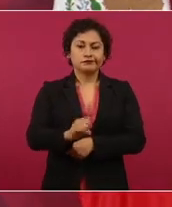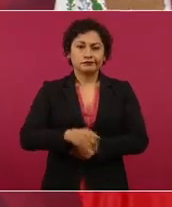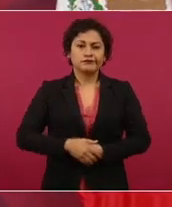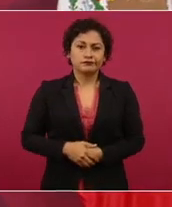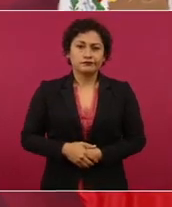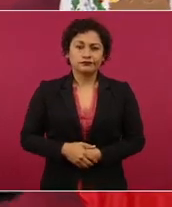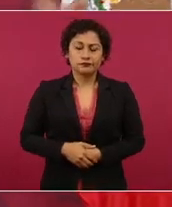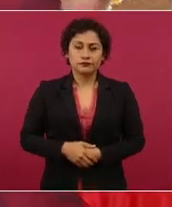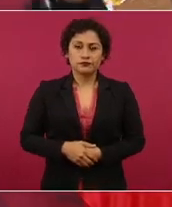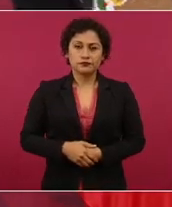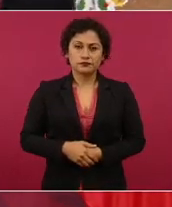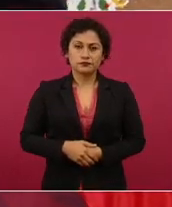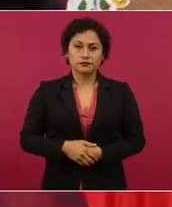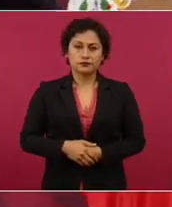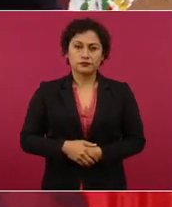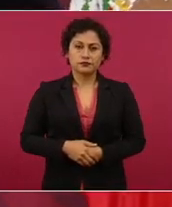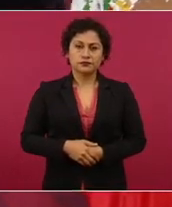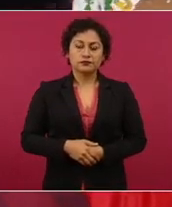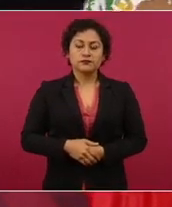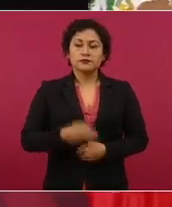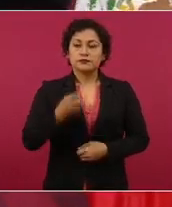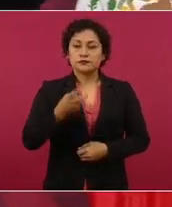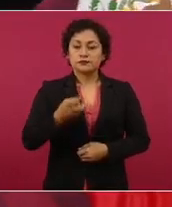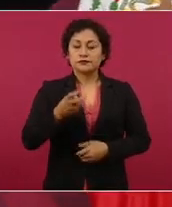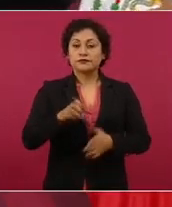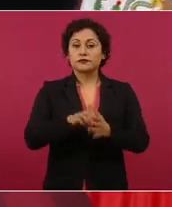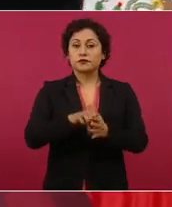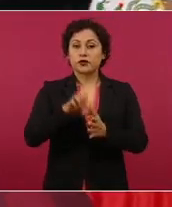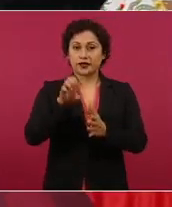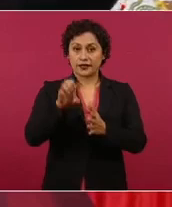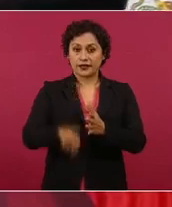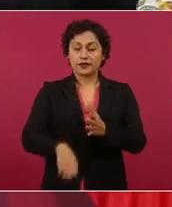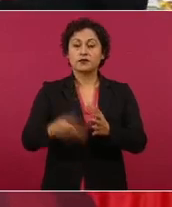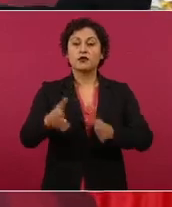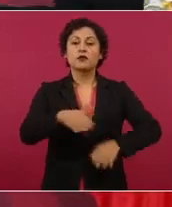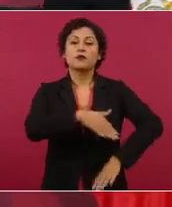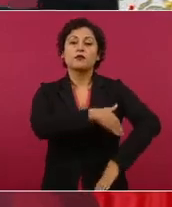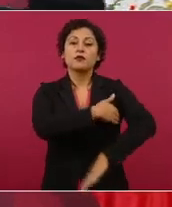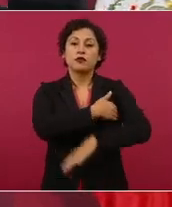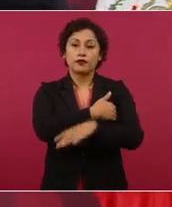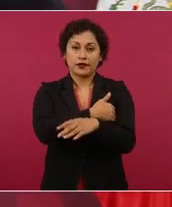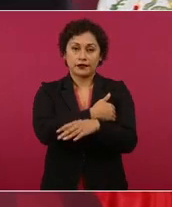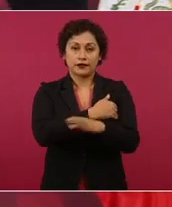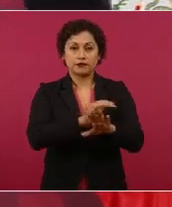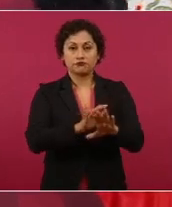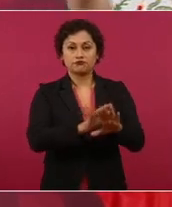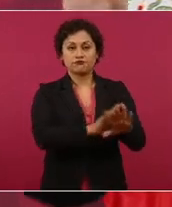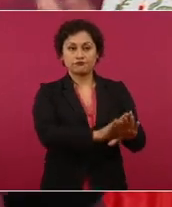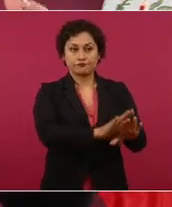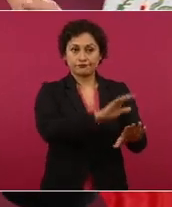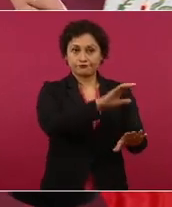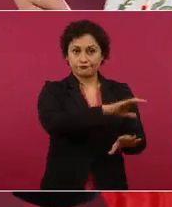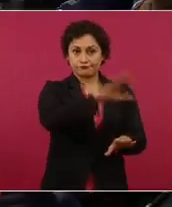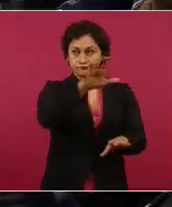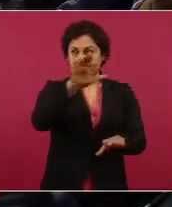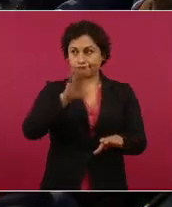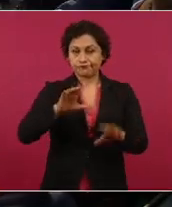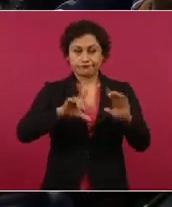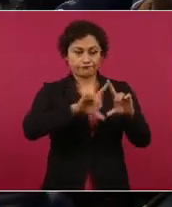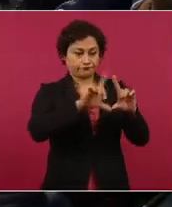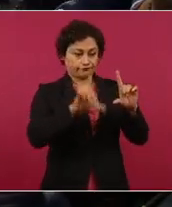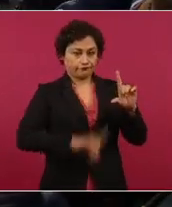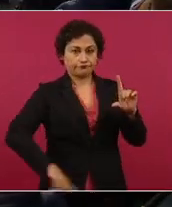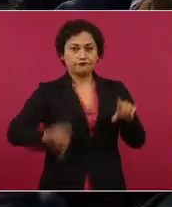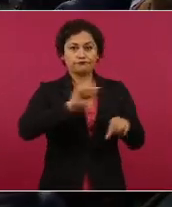tiene que ver con almacenes que están ubicados de manera estratégica en las regiones,